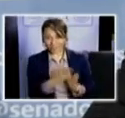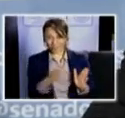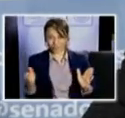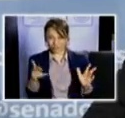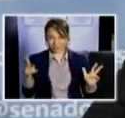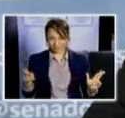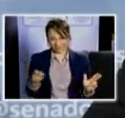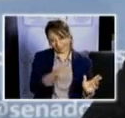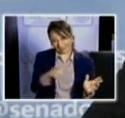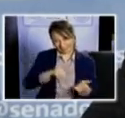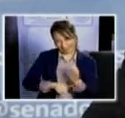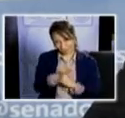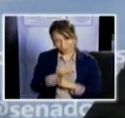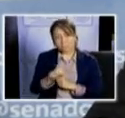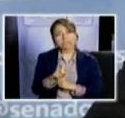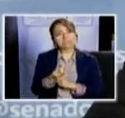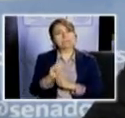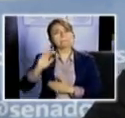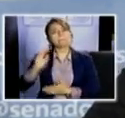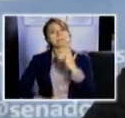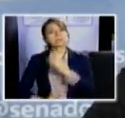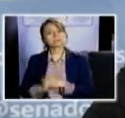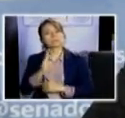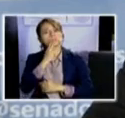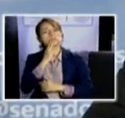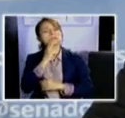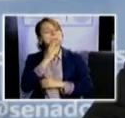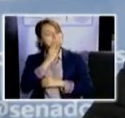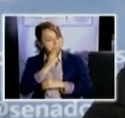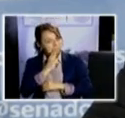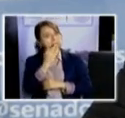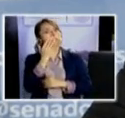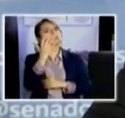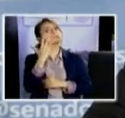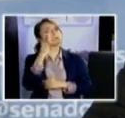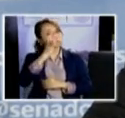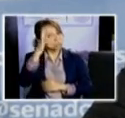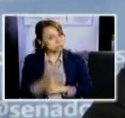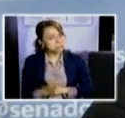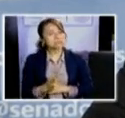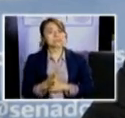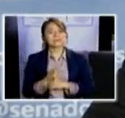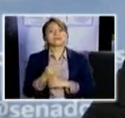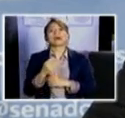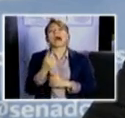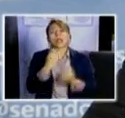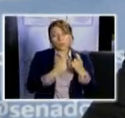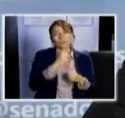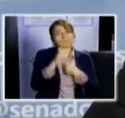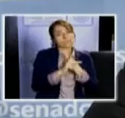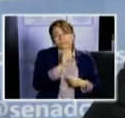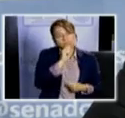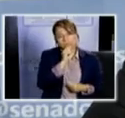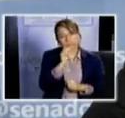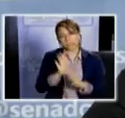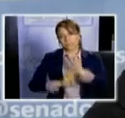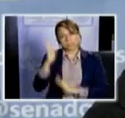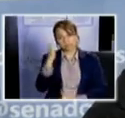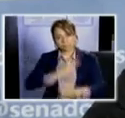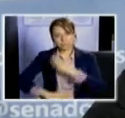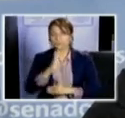proceso importante de reducción. Para los países en desarrollo, los retos son un poco distintos, porque